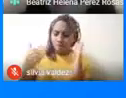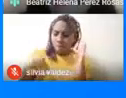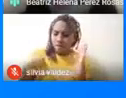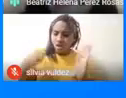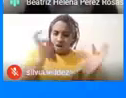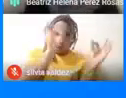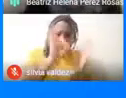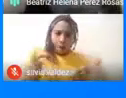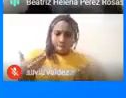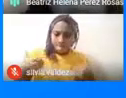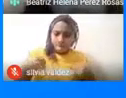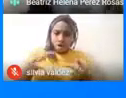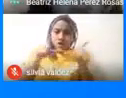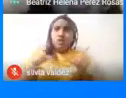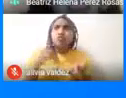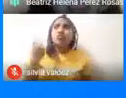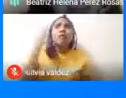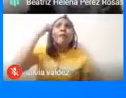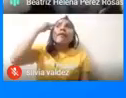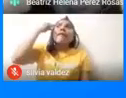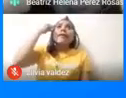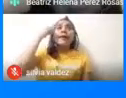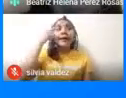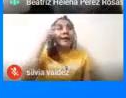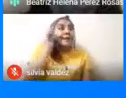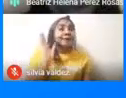territorio, porque no solamente me lo pienso en